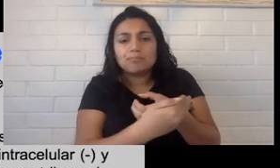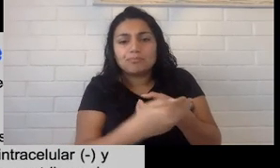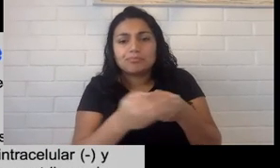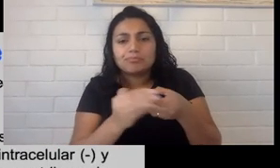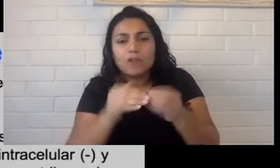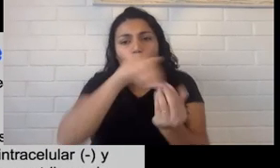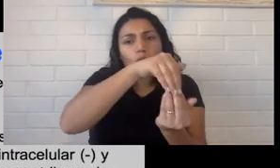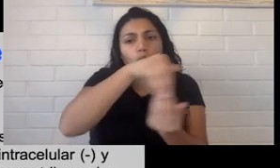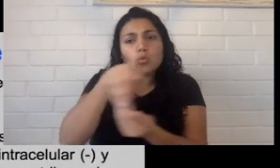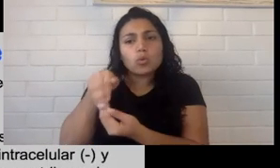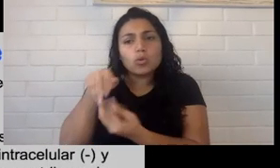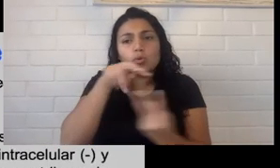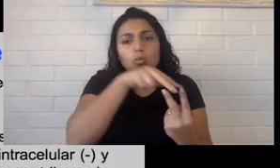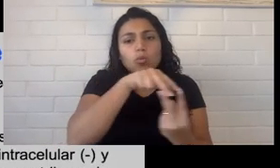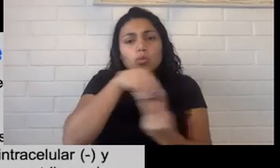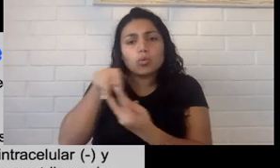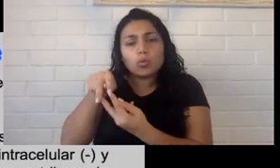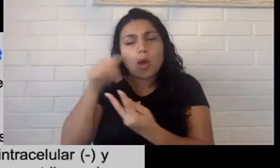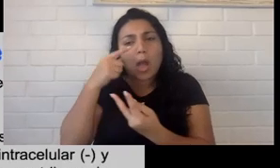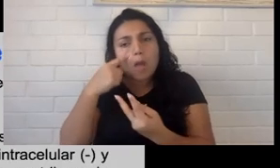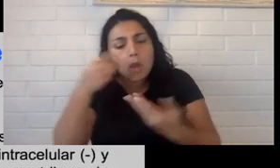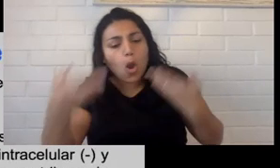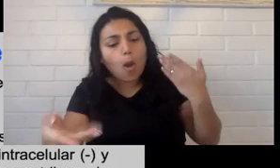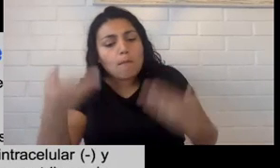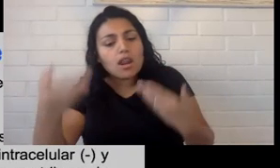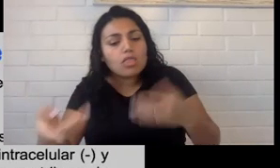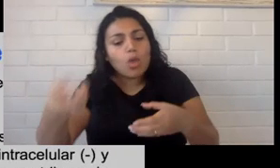comparando el interior de la célula con el exterior.